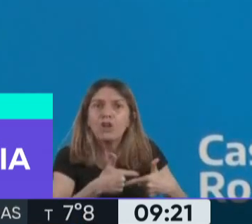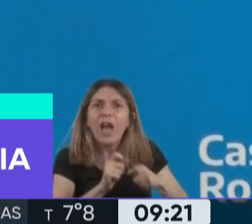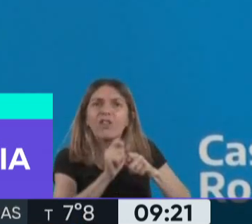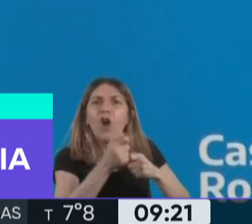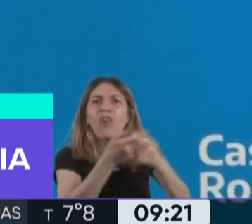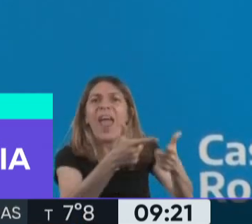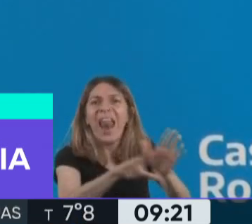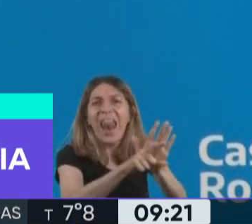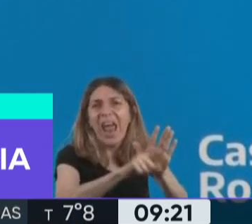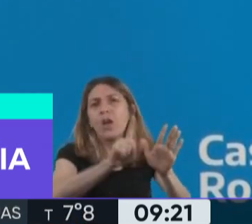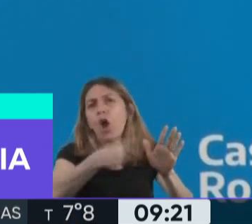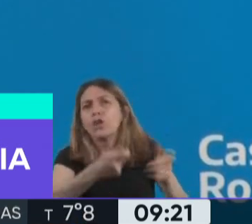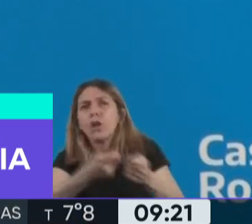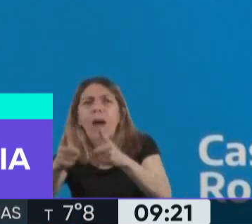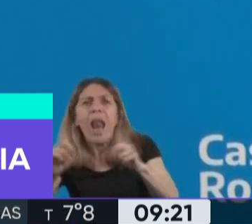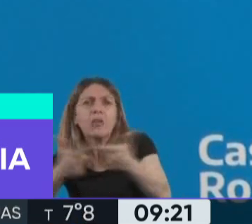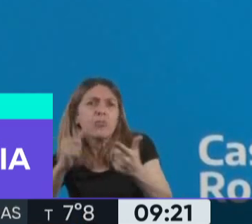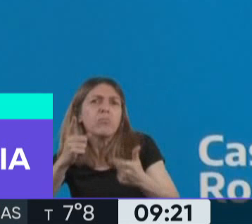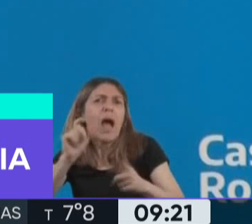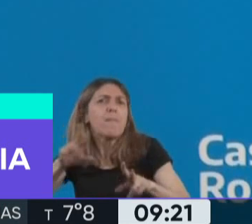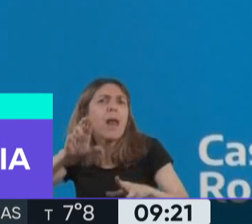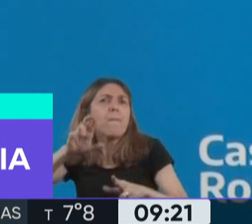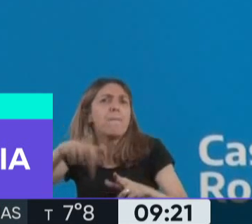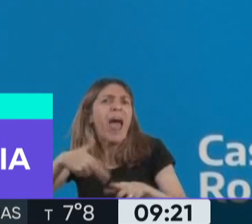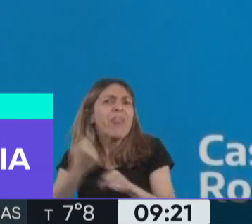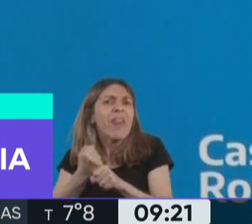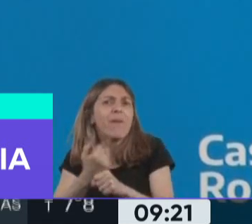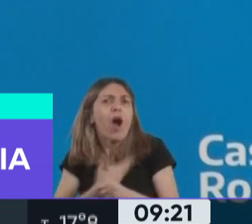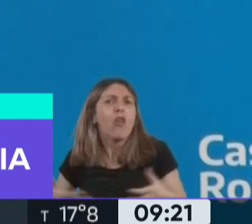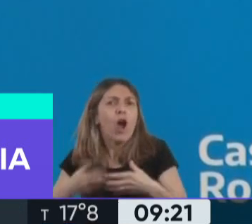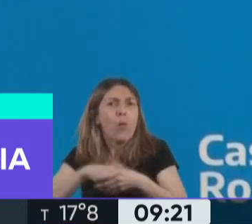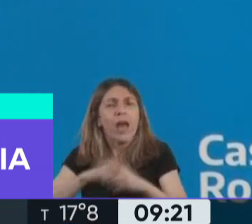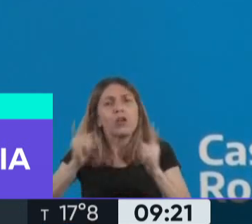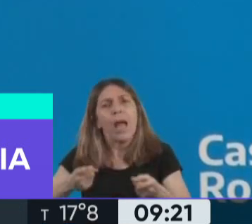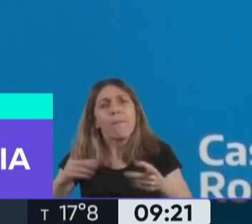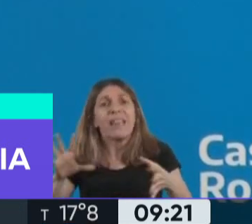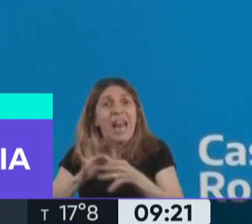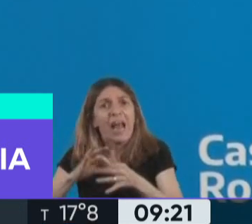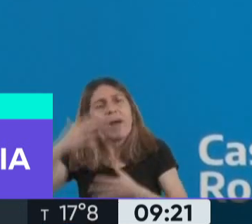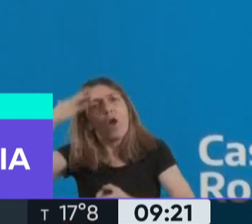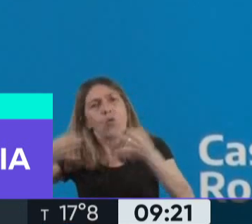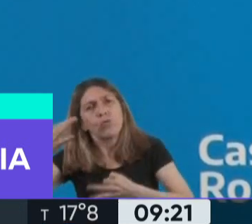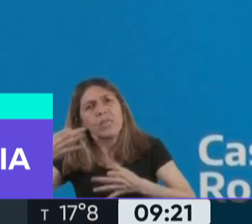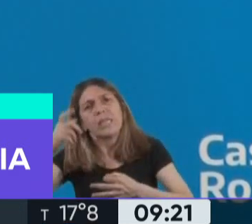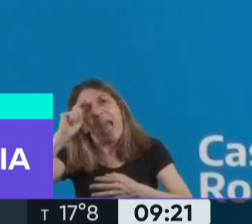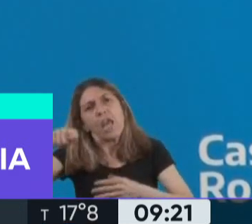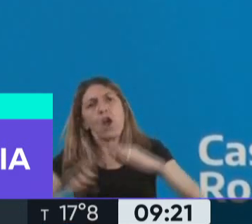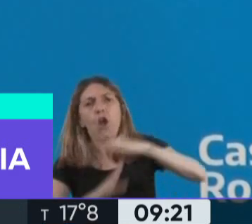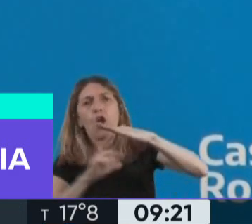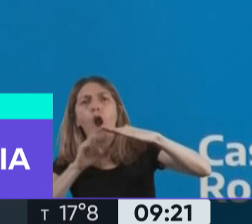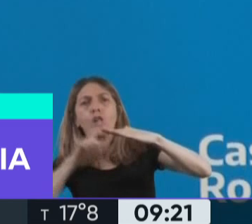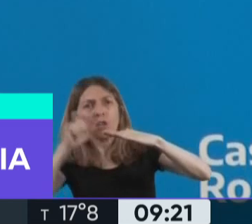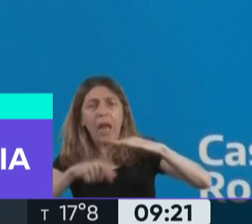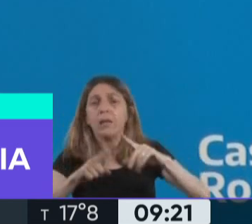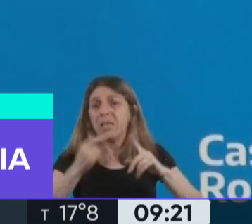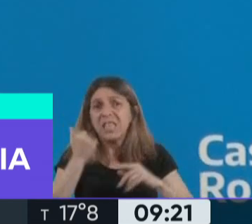la sociedad, otros en programas de gobierno, y eso incluye también, por supuesto, el tema de la justicia y el tema de la Corte. Son los temas que se están analizando, que se